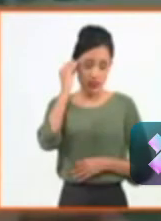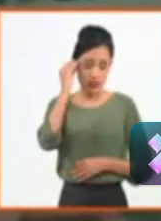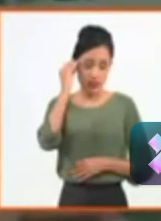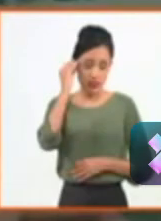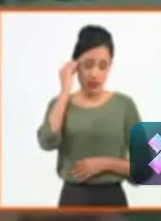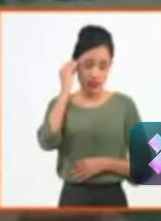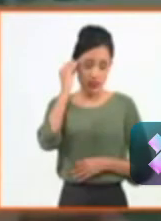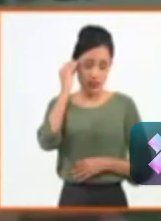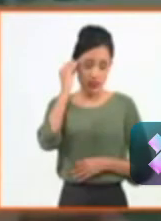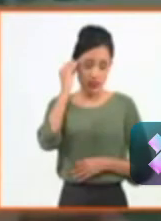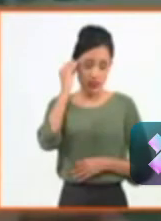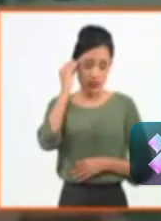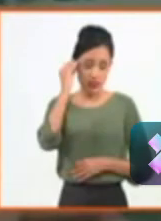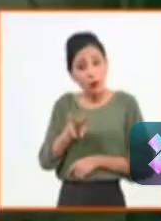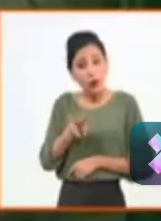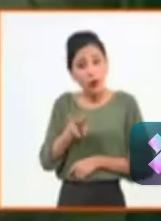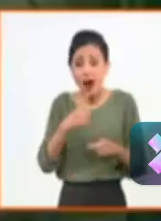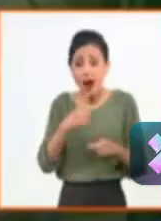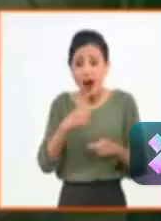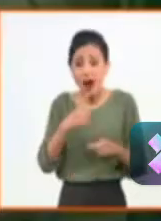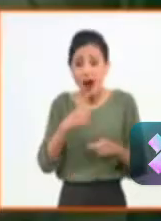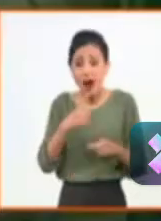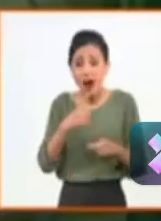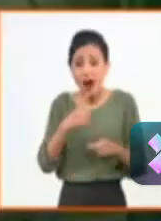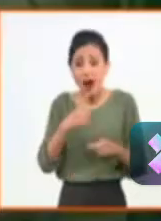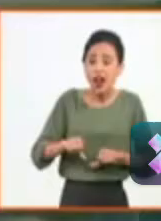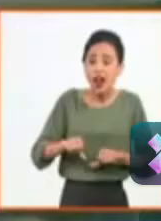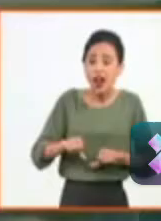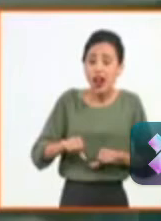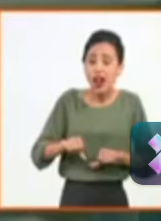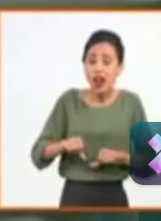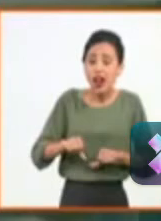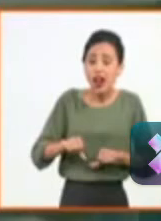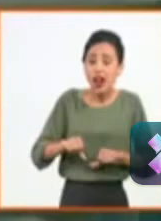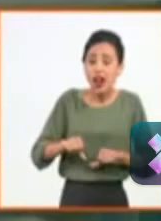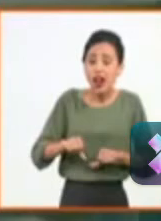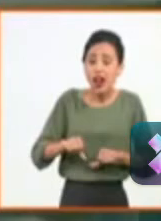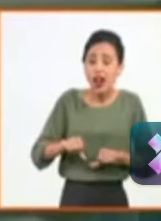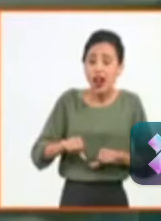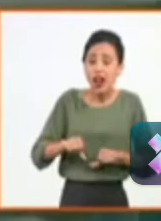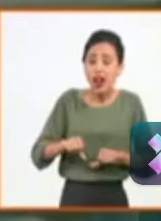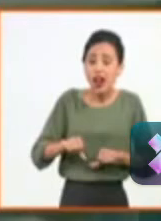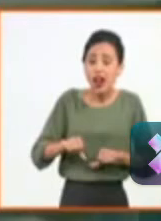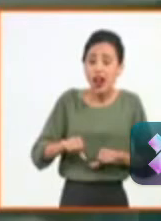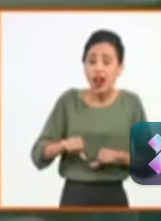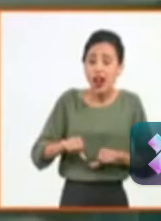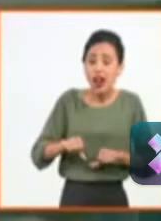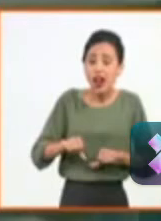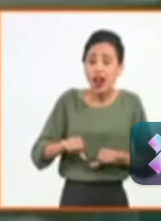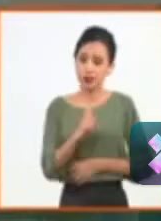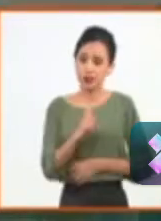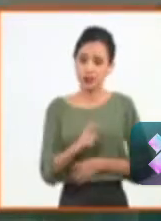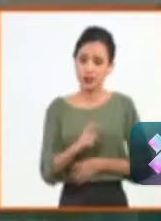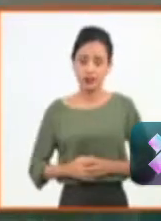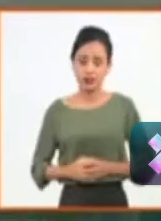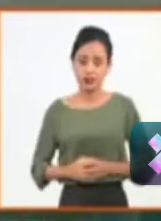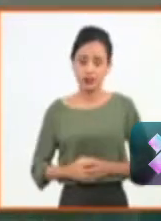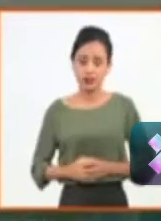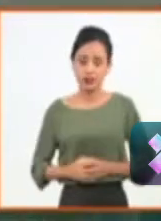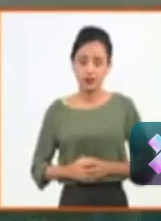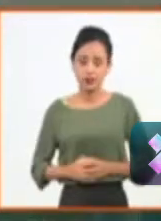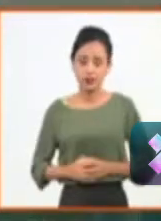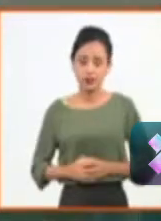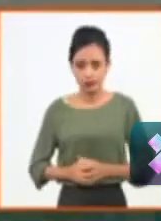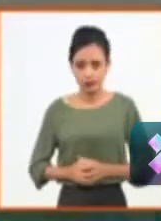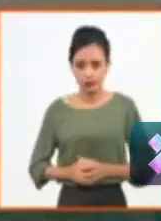y tenemos un revés, siempre dice dos cosas: uno, la fuerza externamente, y otro es, vamos a seguir luchando, que